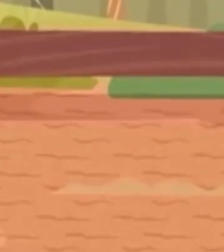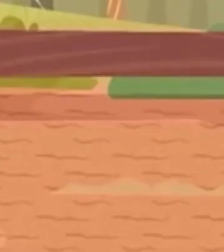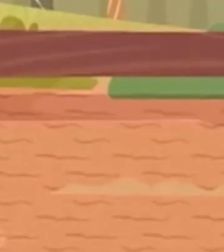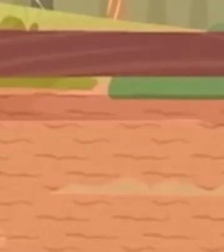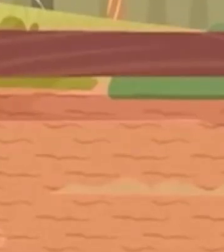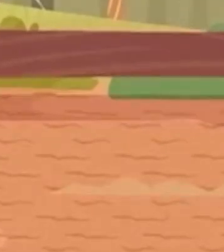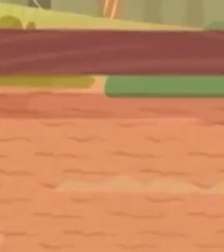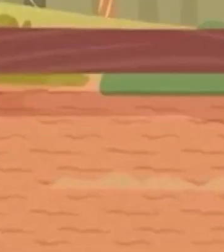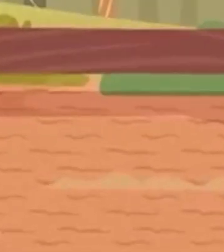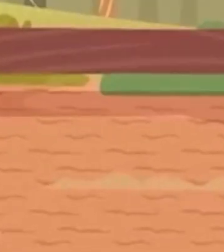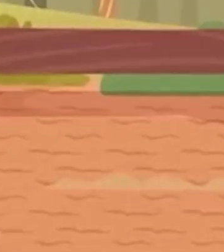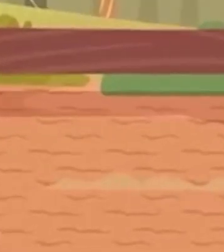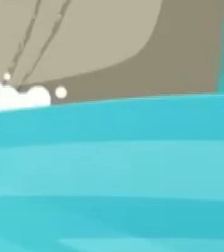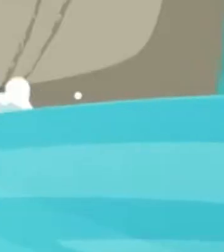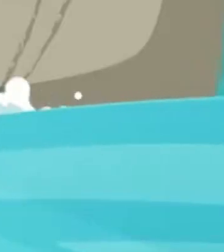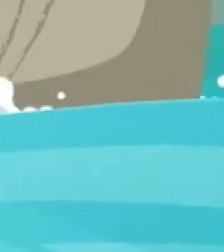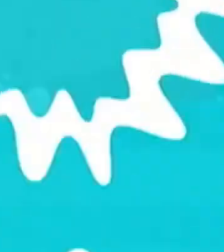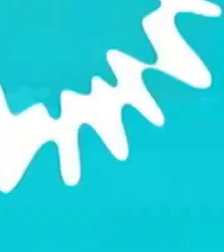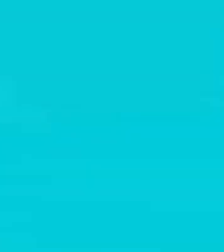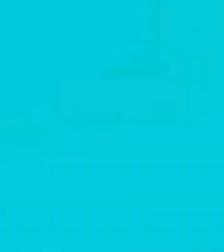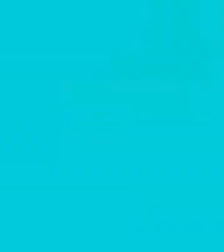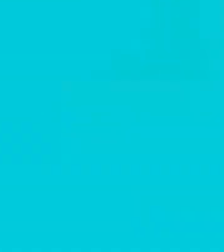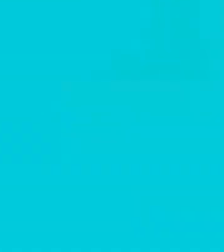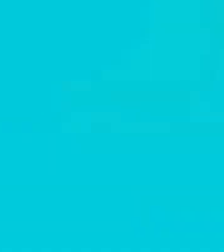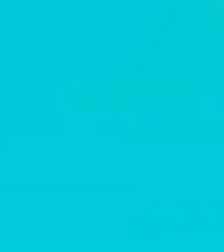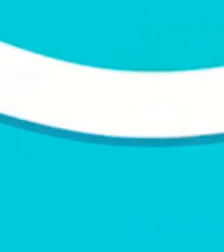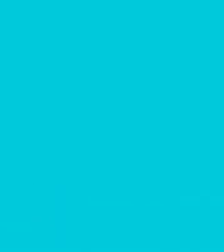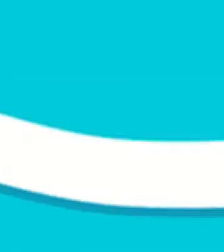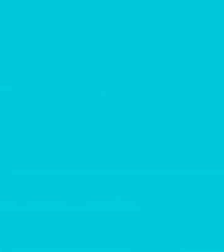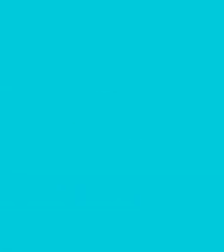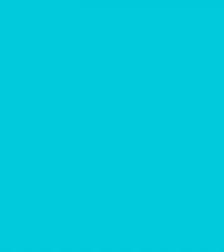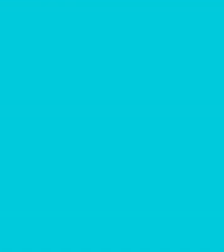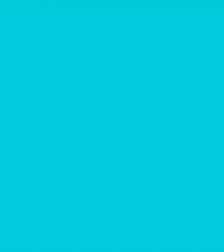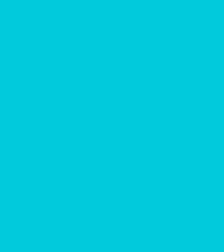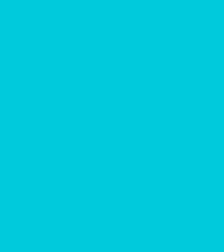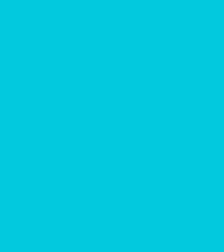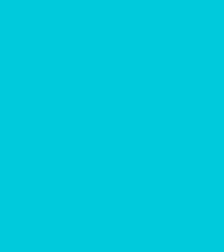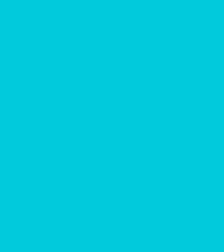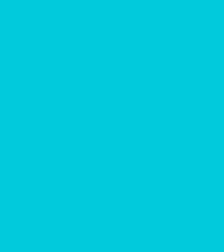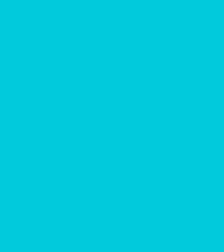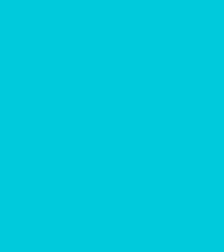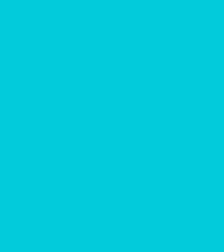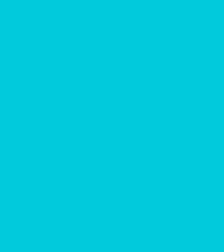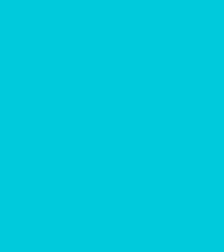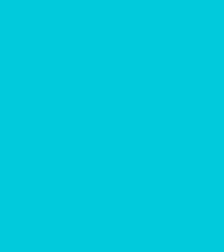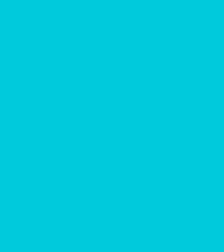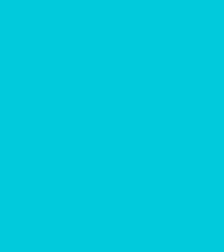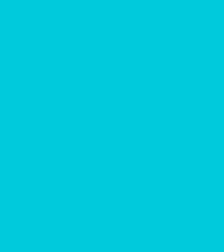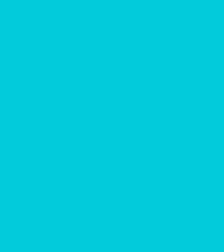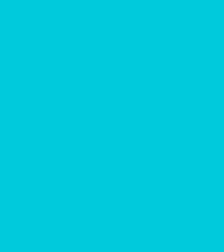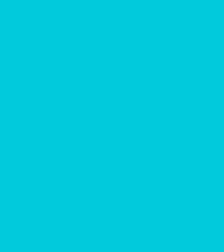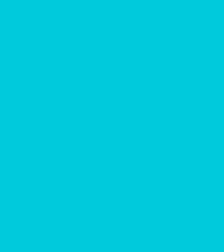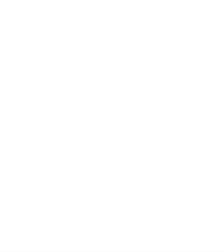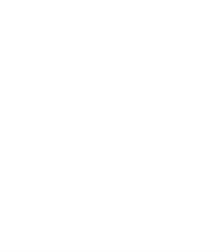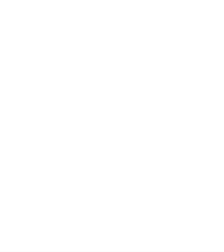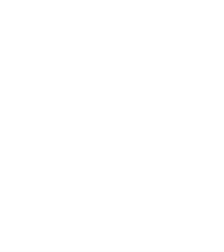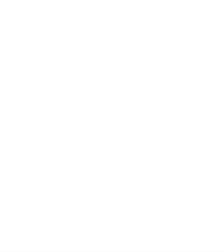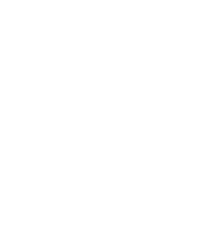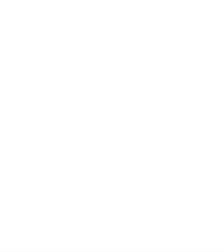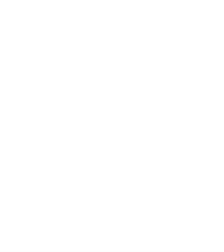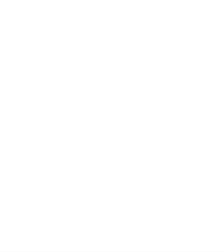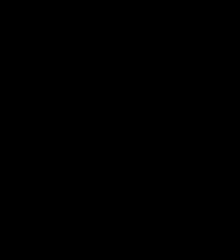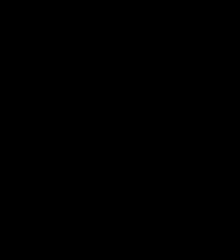¡Guau! ¡Qué mundo! A partir del sábado 7 de mayo, todos los sábados a las 10:30 de la